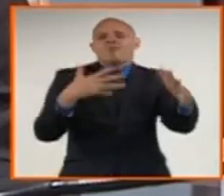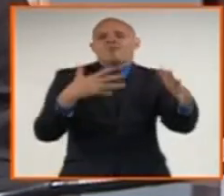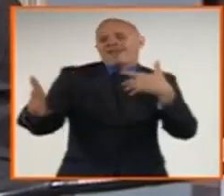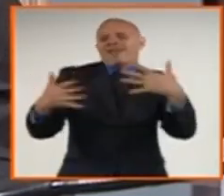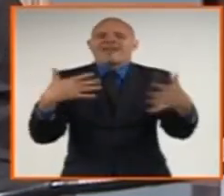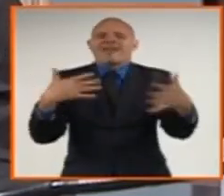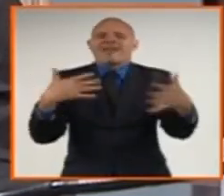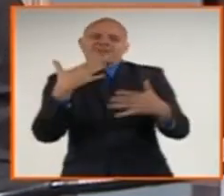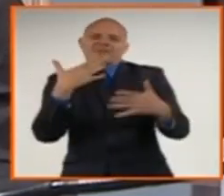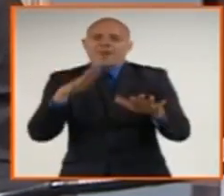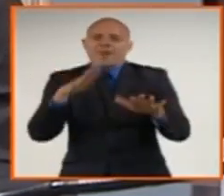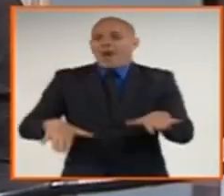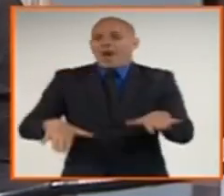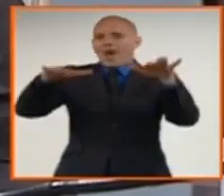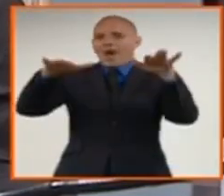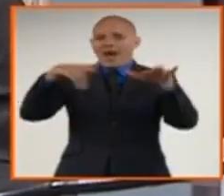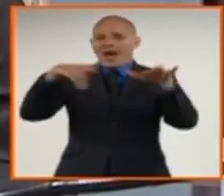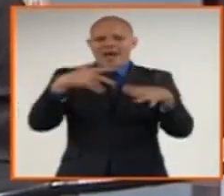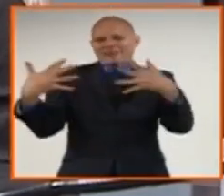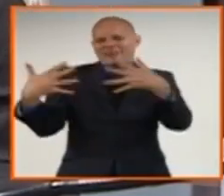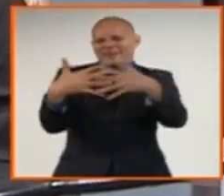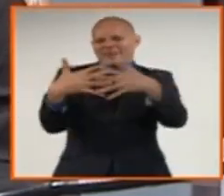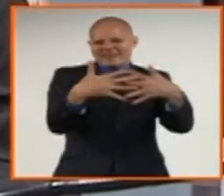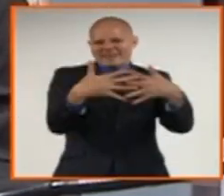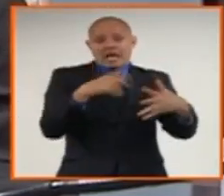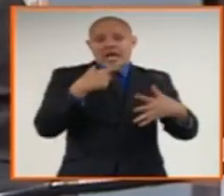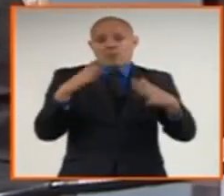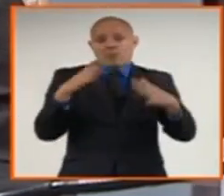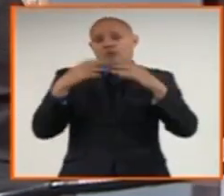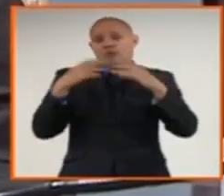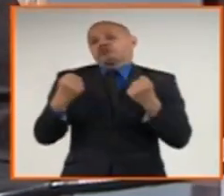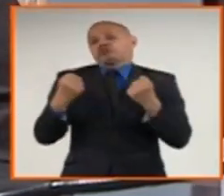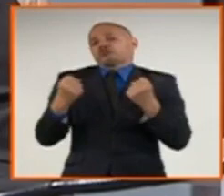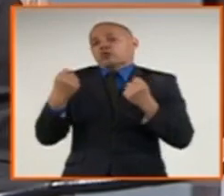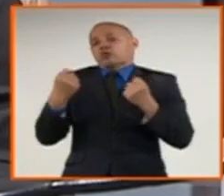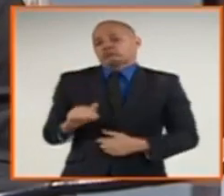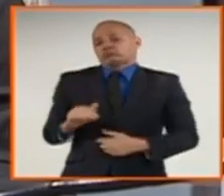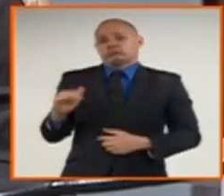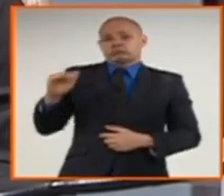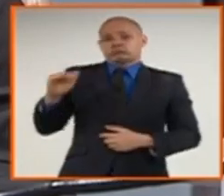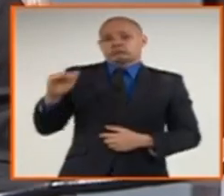un individualismo exorbitante. Entonces, realmente,